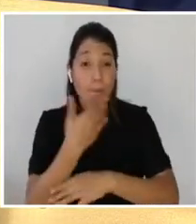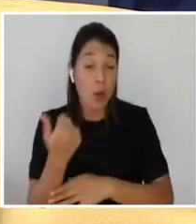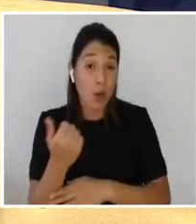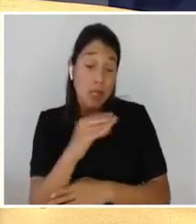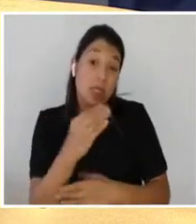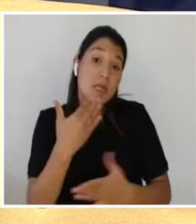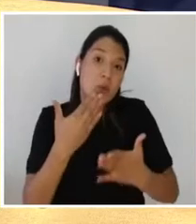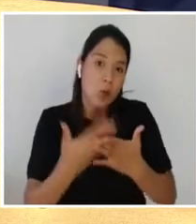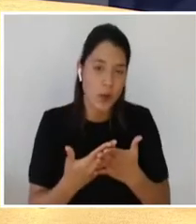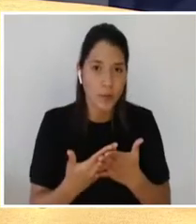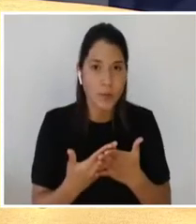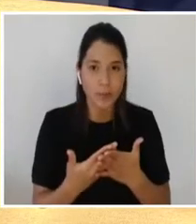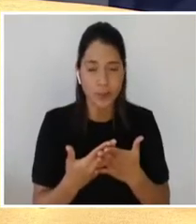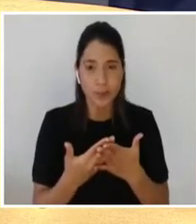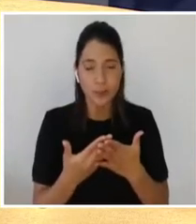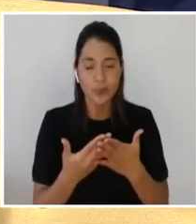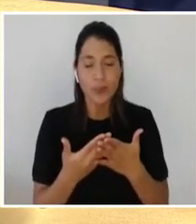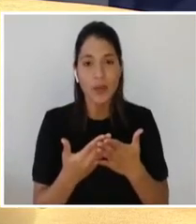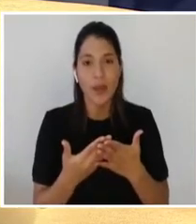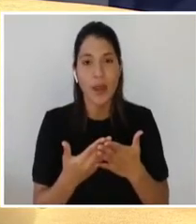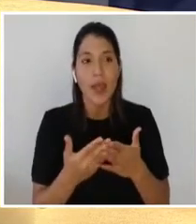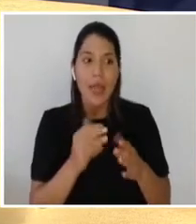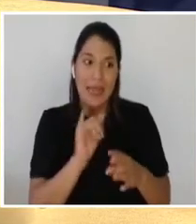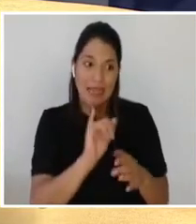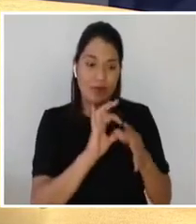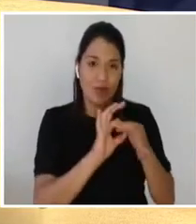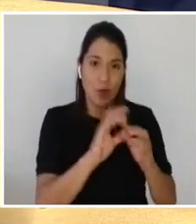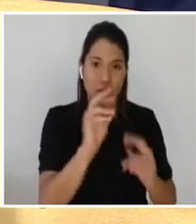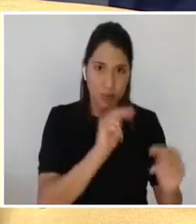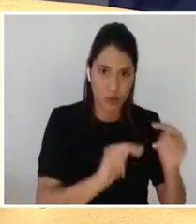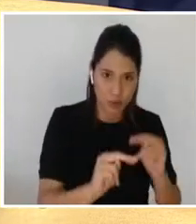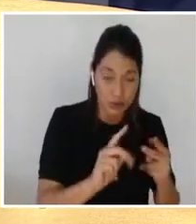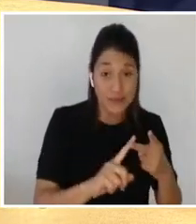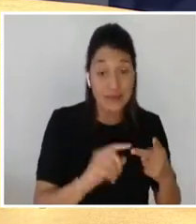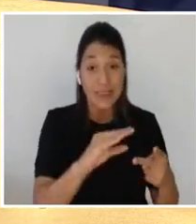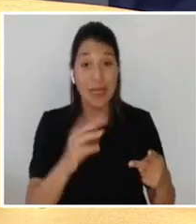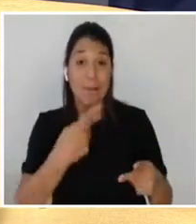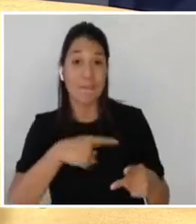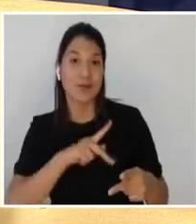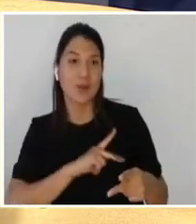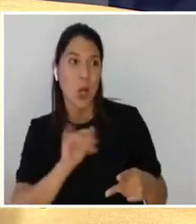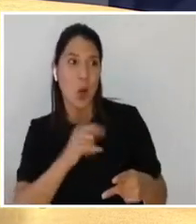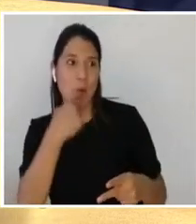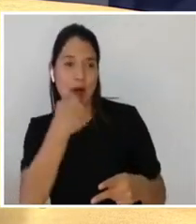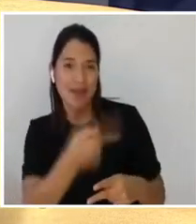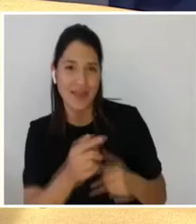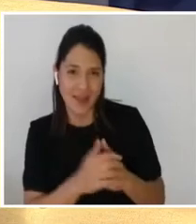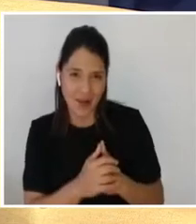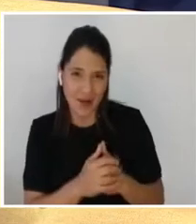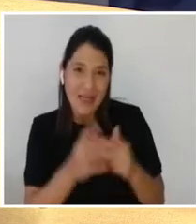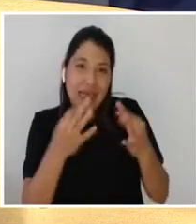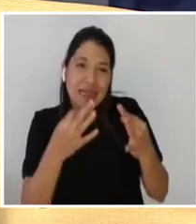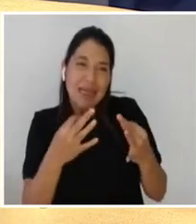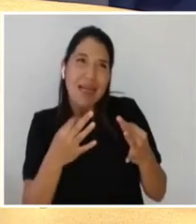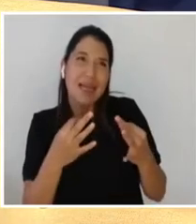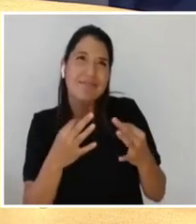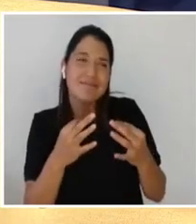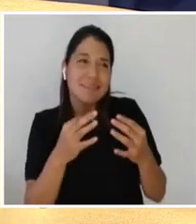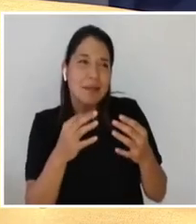eso es en la parte de negocio, y en la parte personal, lo que le dije ahora, el desapegarse de los chiquitos.